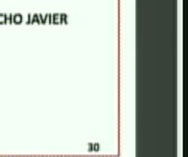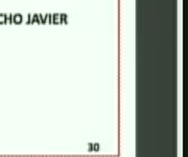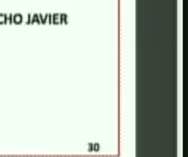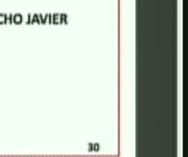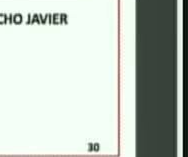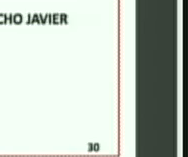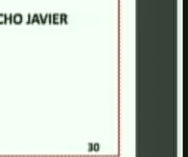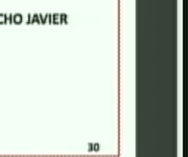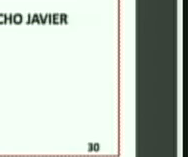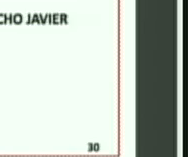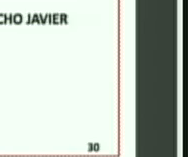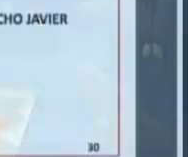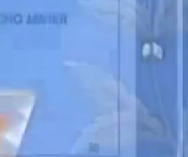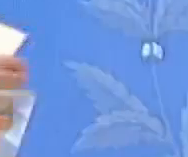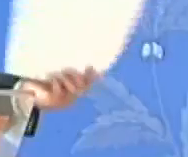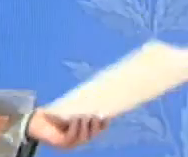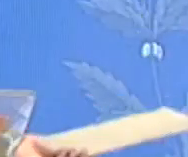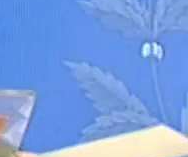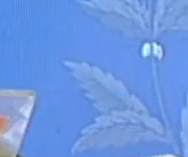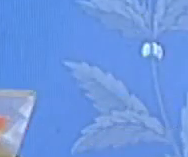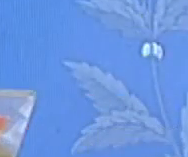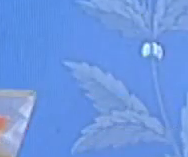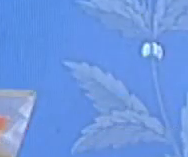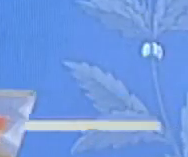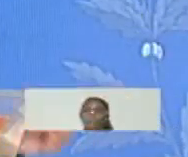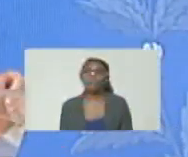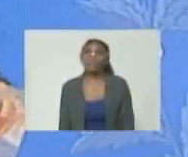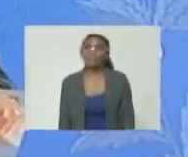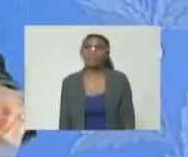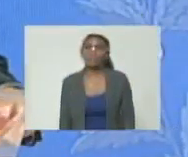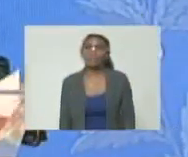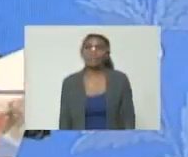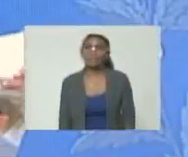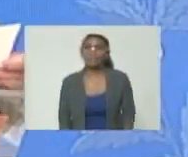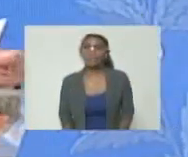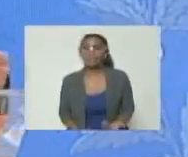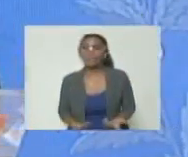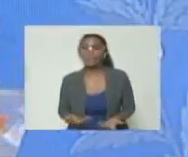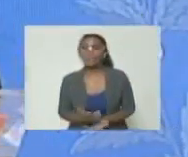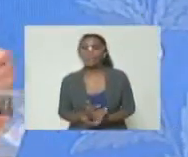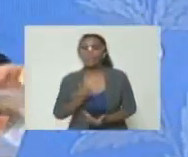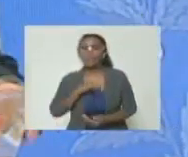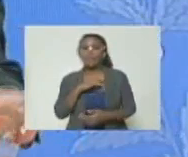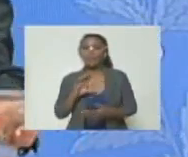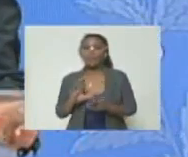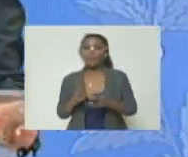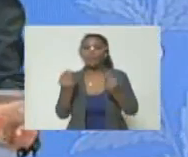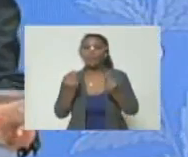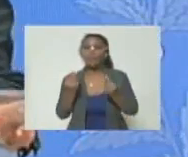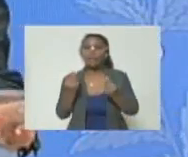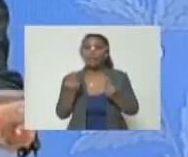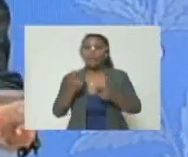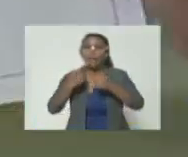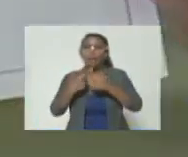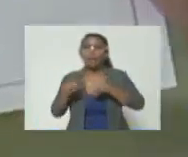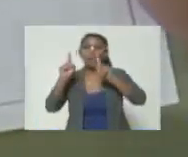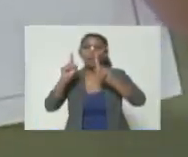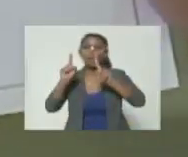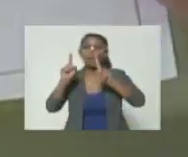estemos de acuerdo todos y borrar borraron pero lo recuperamos y aquí está otro